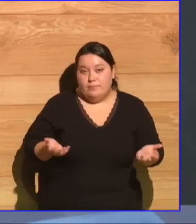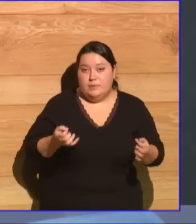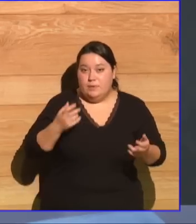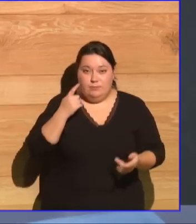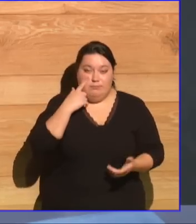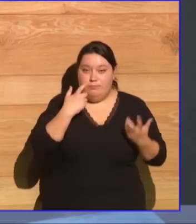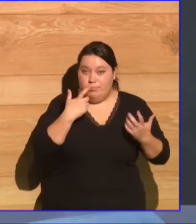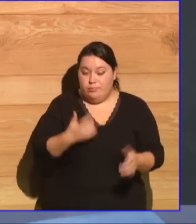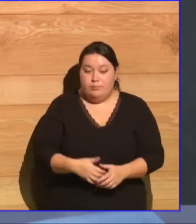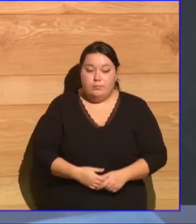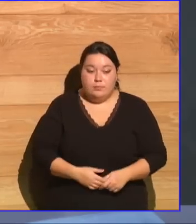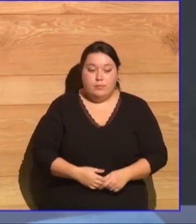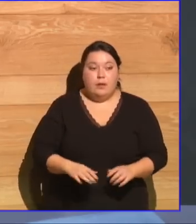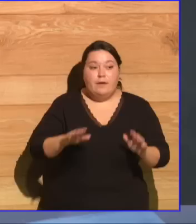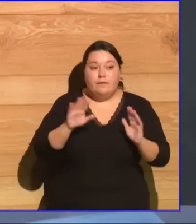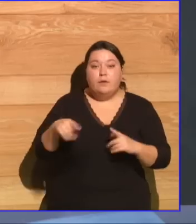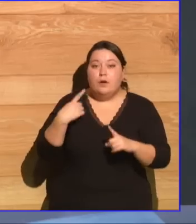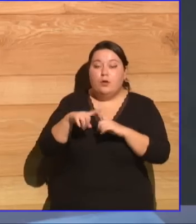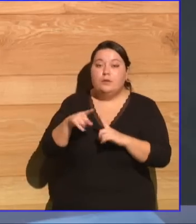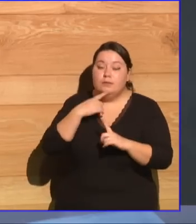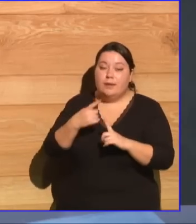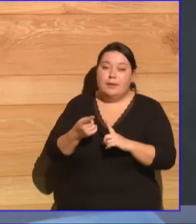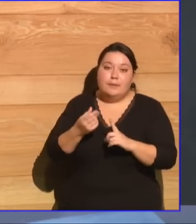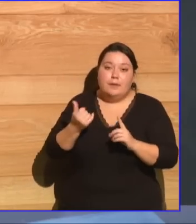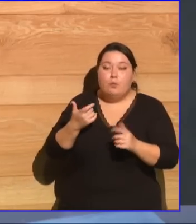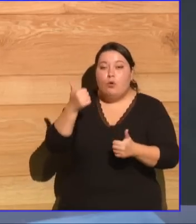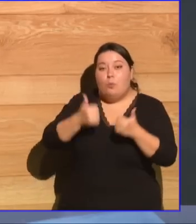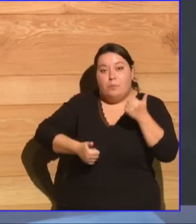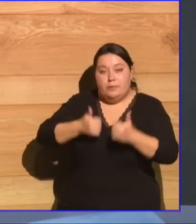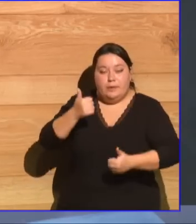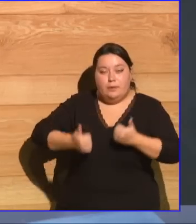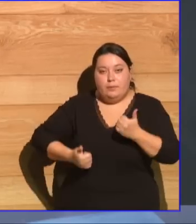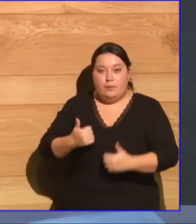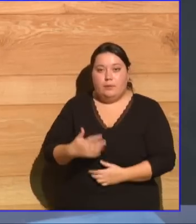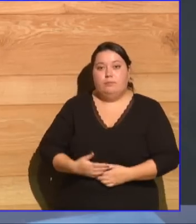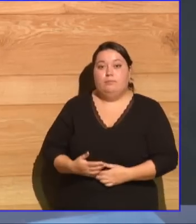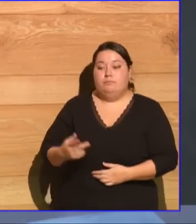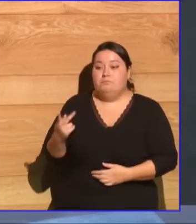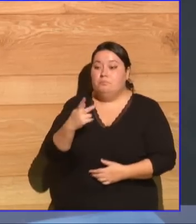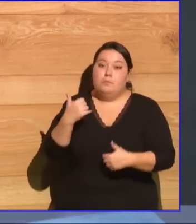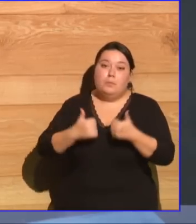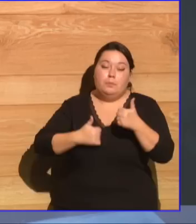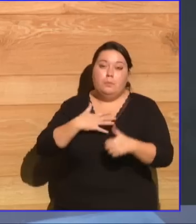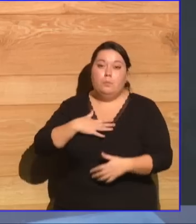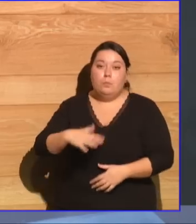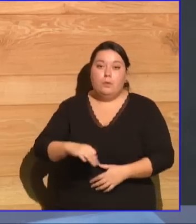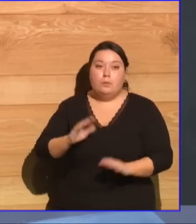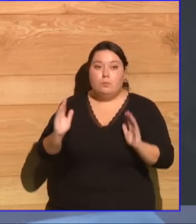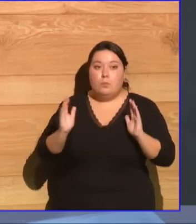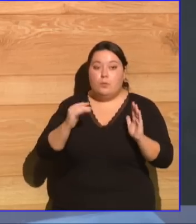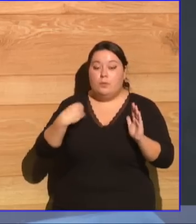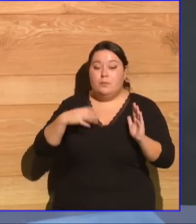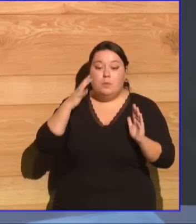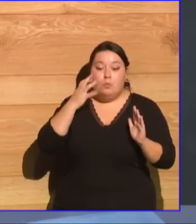aspectos. Pero, en fin, una de las cosas que explotan es precisamente su competitividad, el hecho de que pueden competir incluso a la hora de acostarse con la